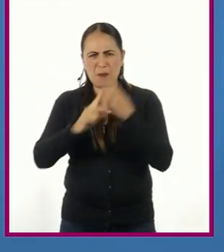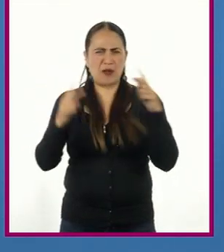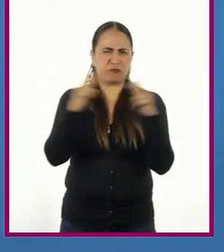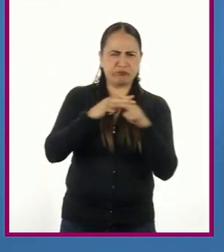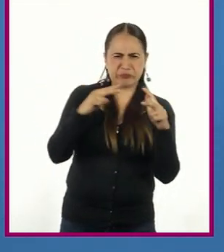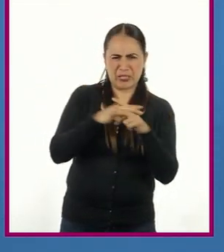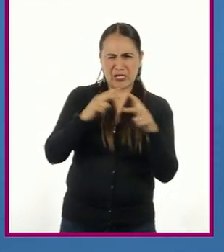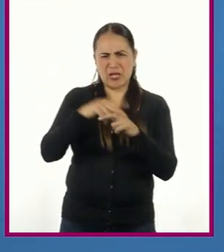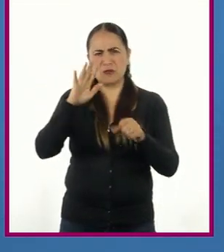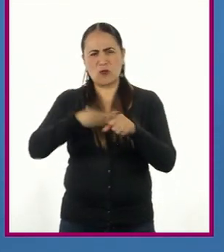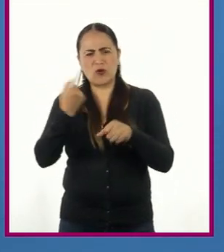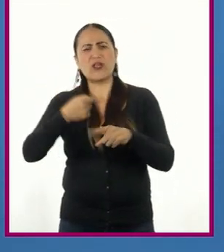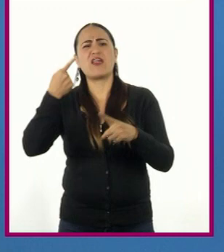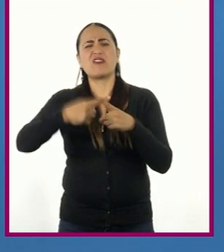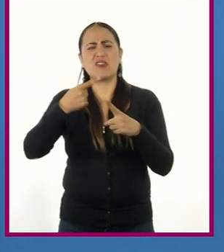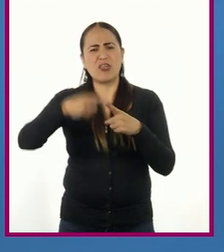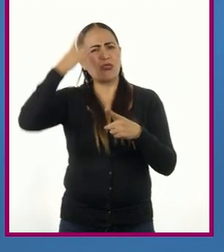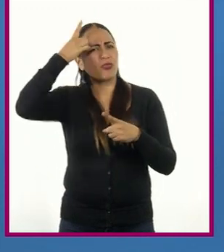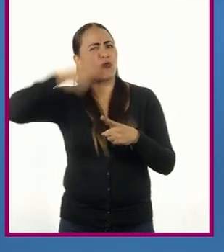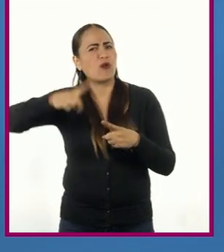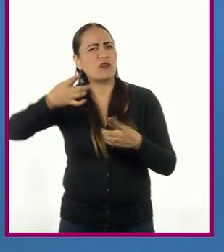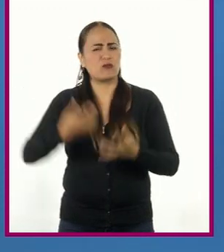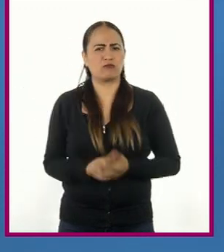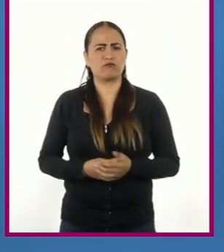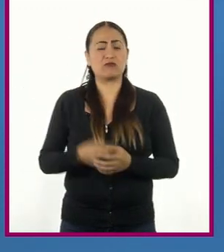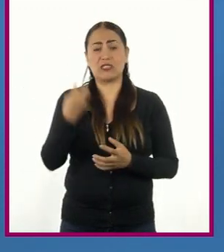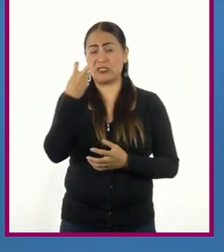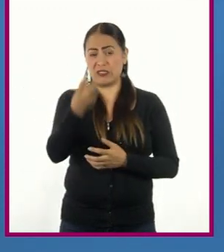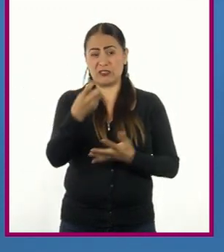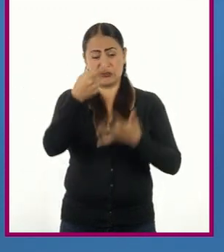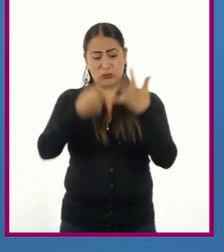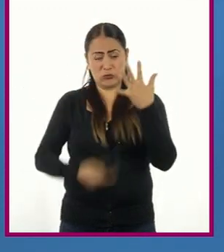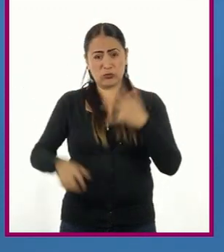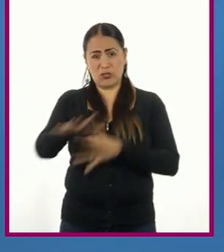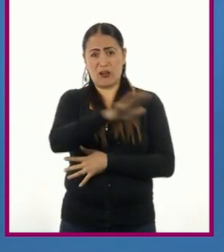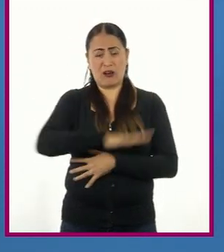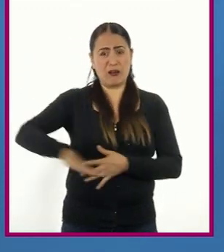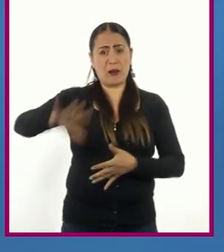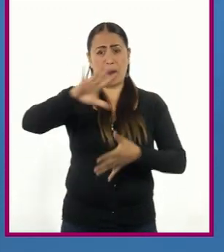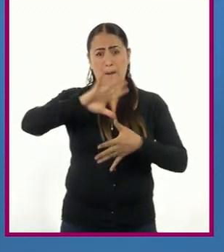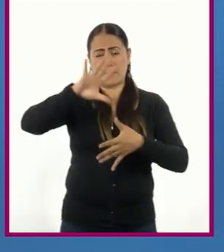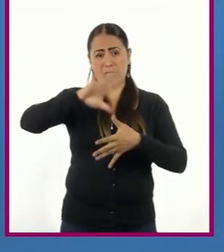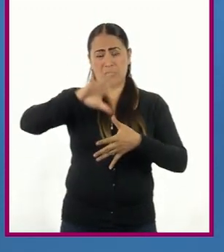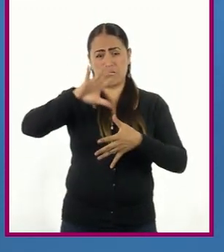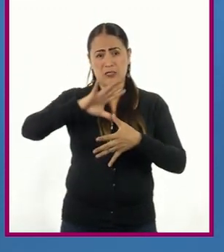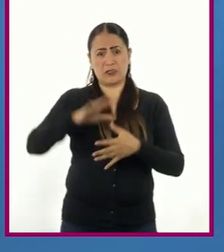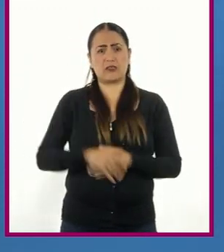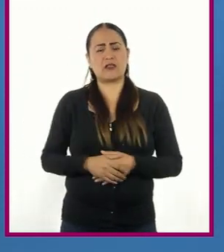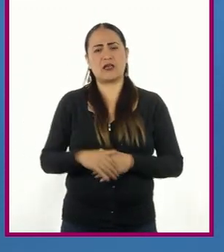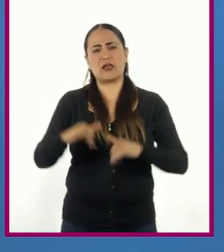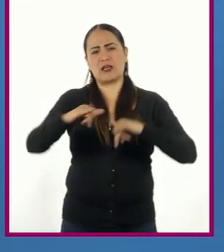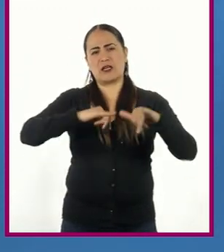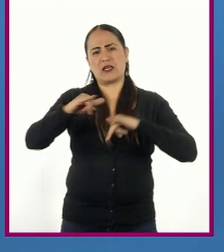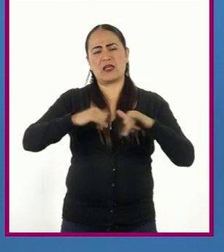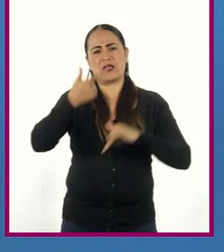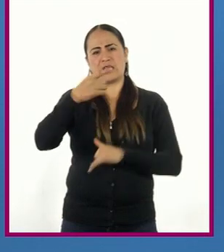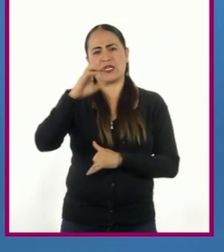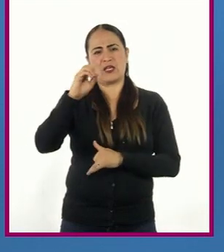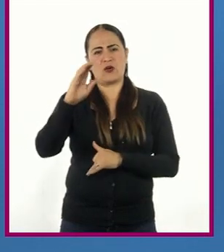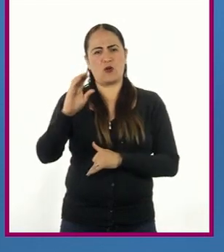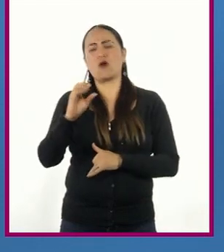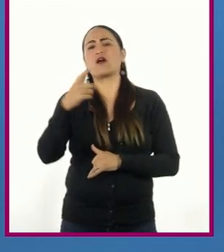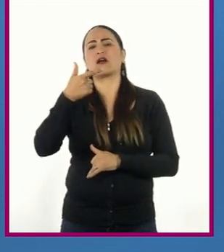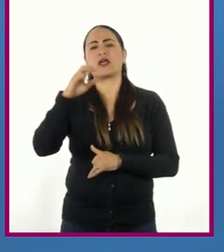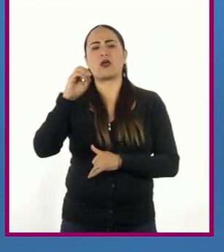algunos autores, el factor económico es el más determinante en los conflictos territoriales de América Latina, más que la geopolítica, la construcción de la